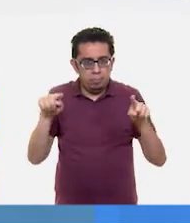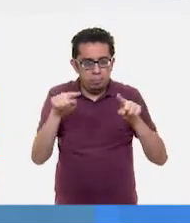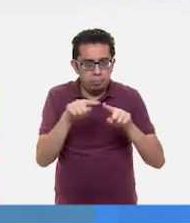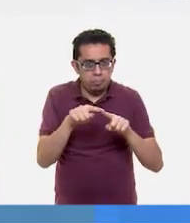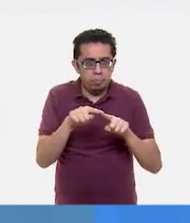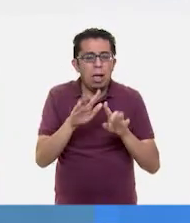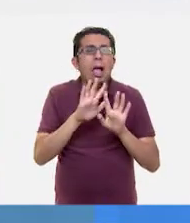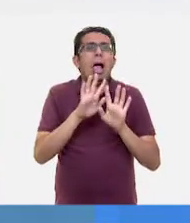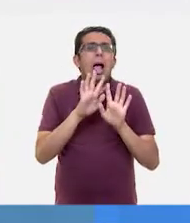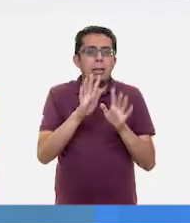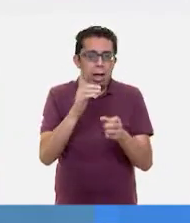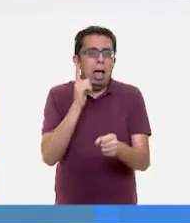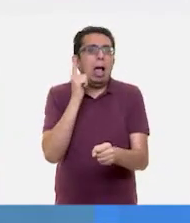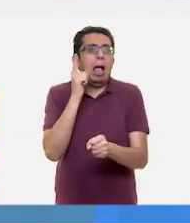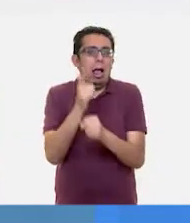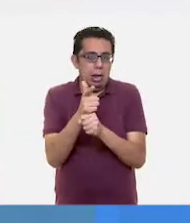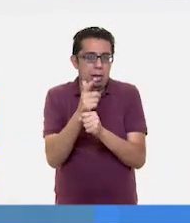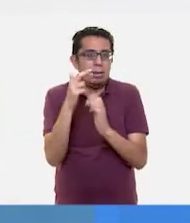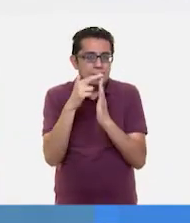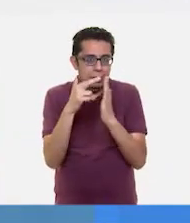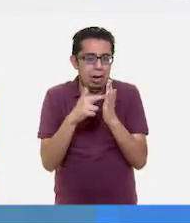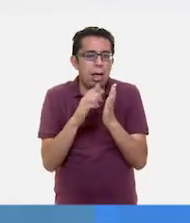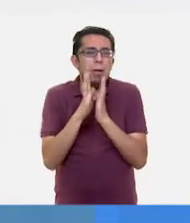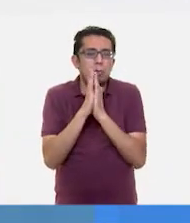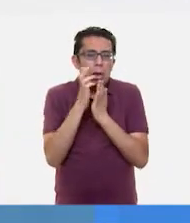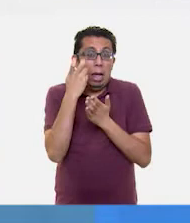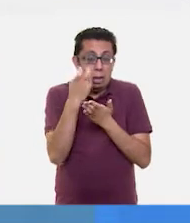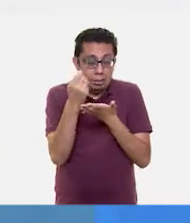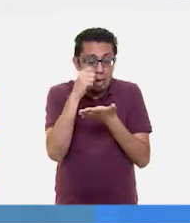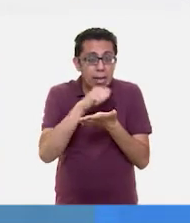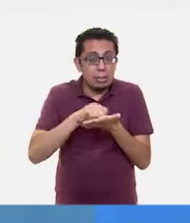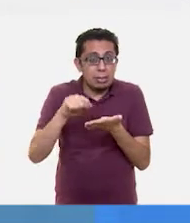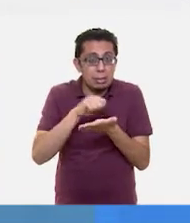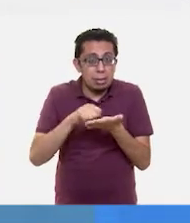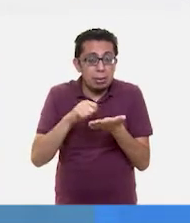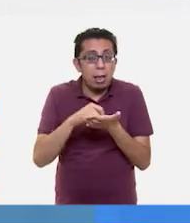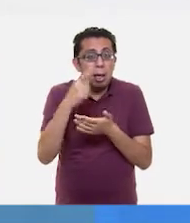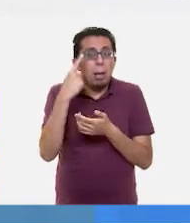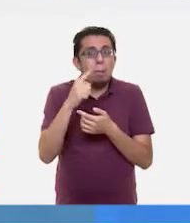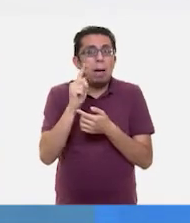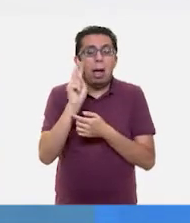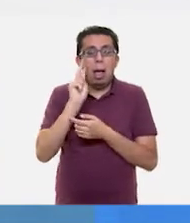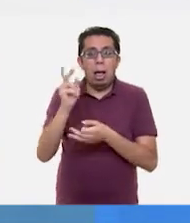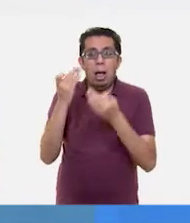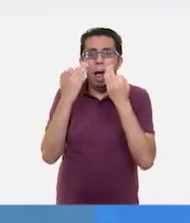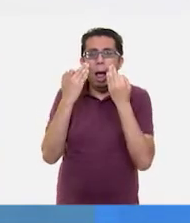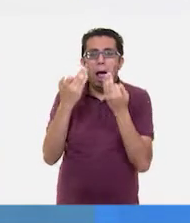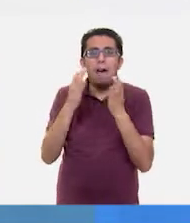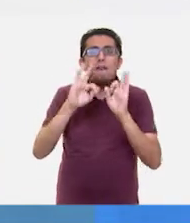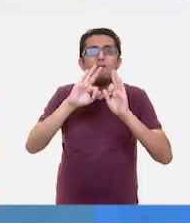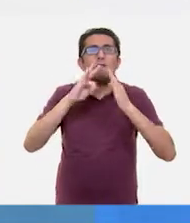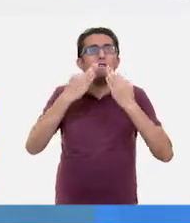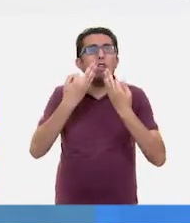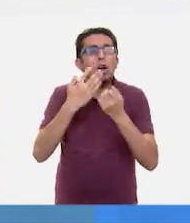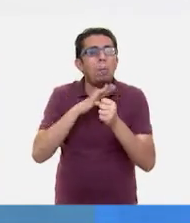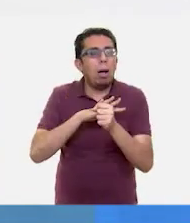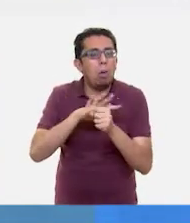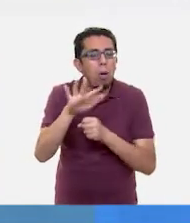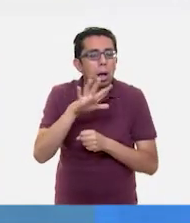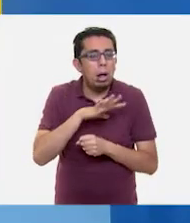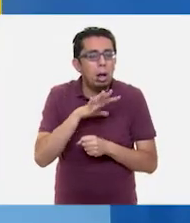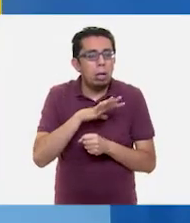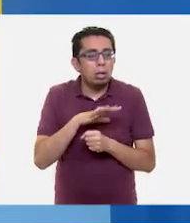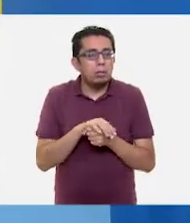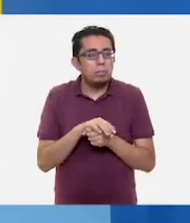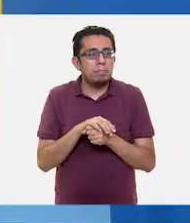Por favor, anótala para que podamos verificar qué figura se está formando en cada nuevo término de la sucesión.